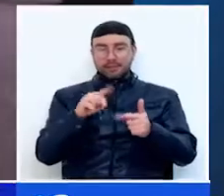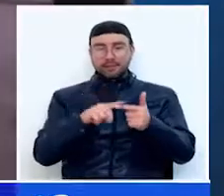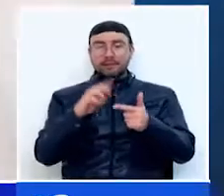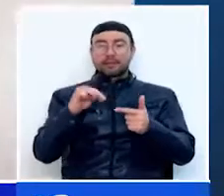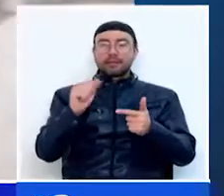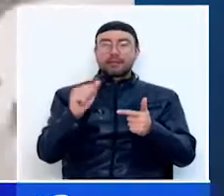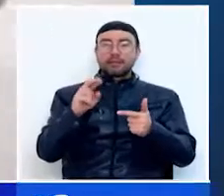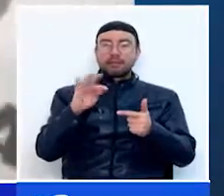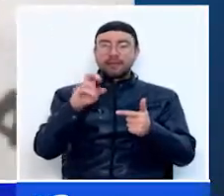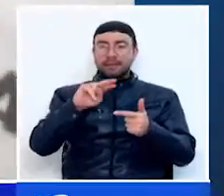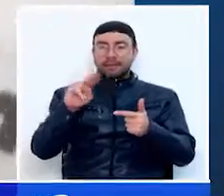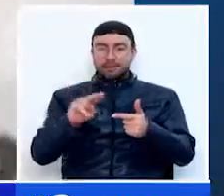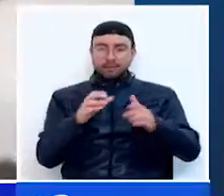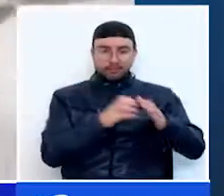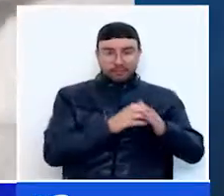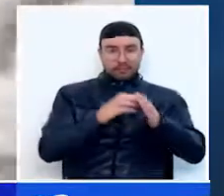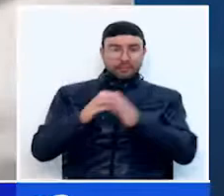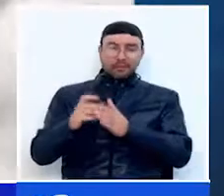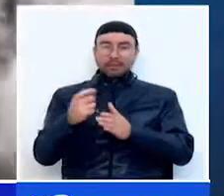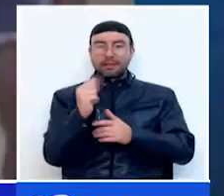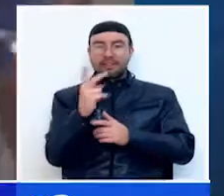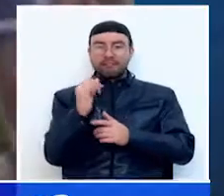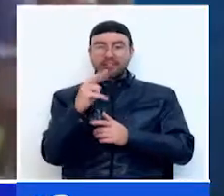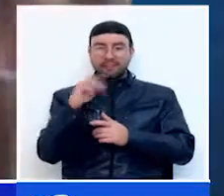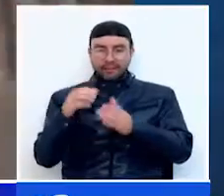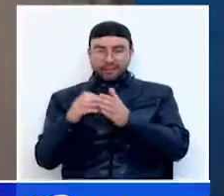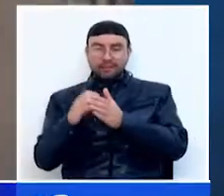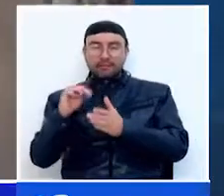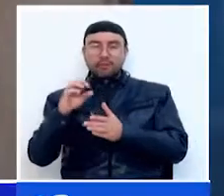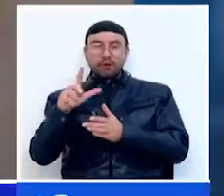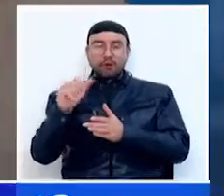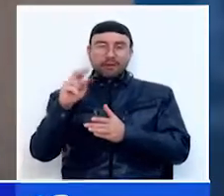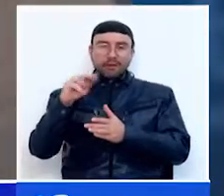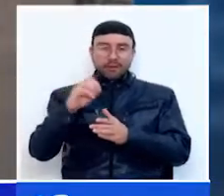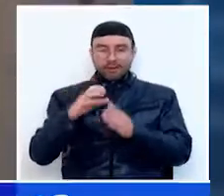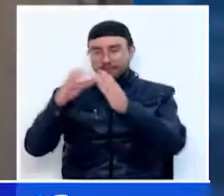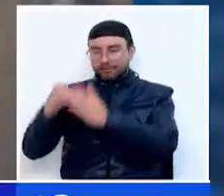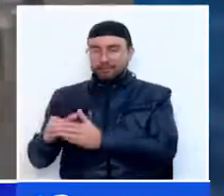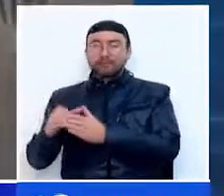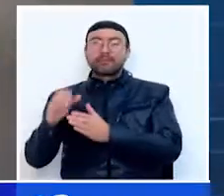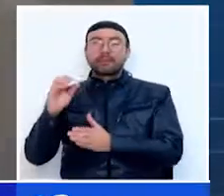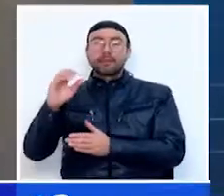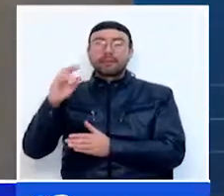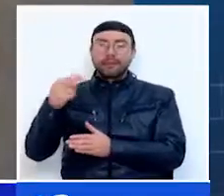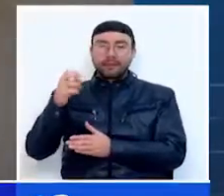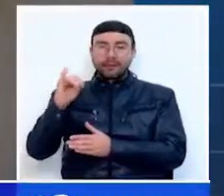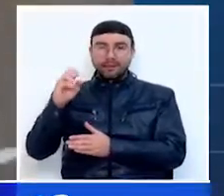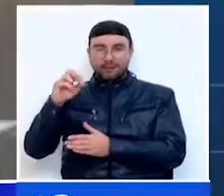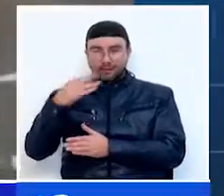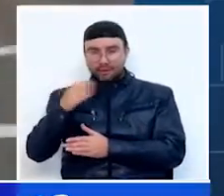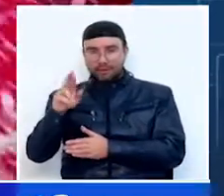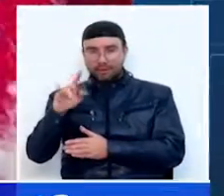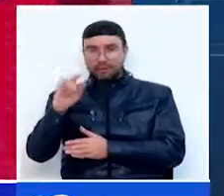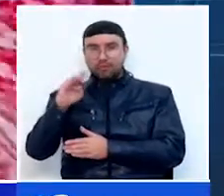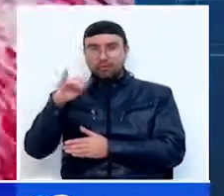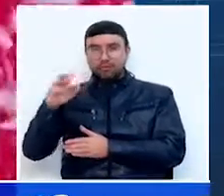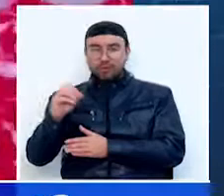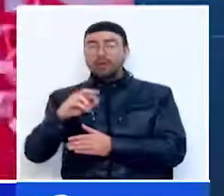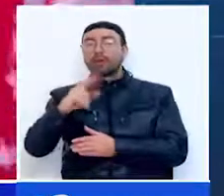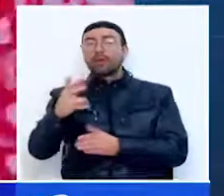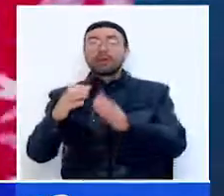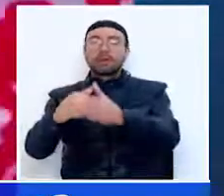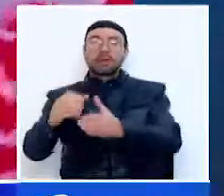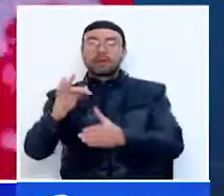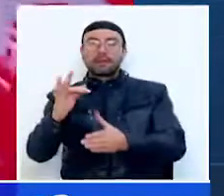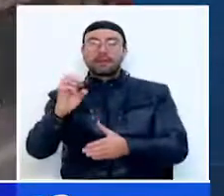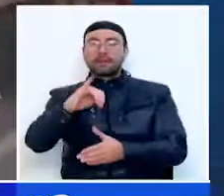Team Ineos, Fernando Gaviria y Juan Sebastián Molano en el Team Emirates. Por otro lado, Einer Rubio estará compitiendo por el Movistar Team y Harold Tejada